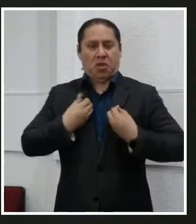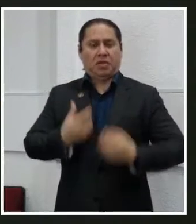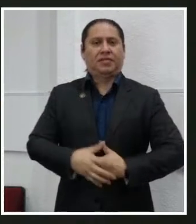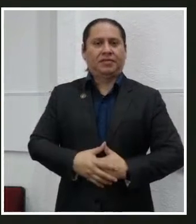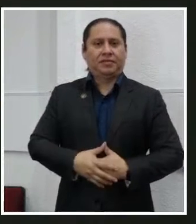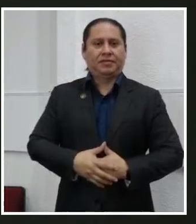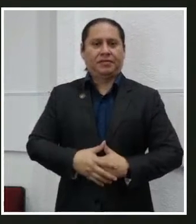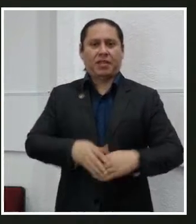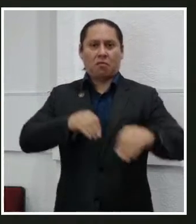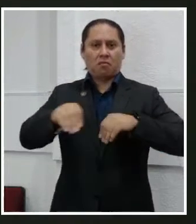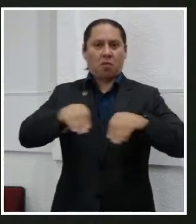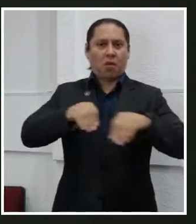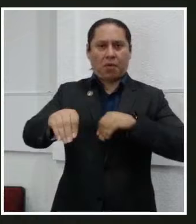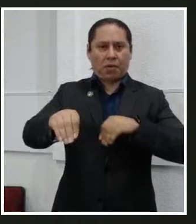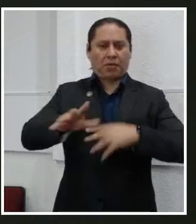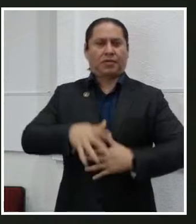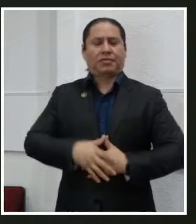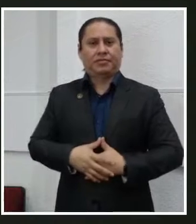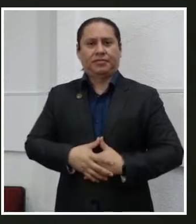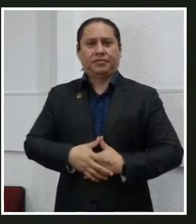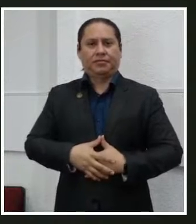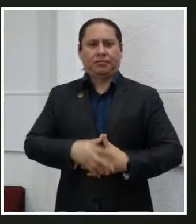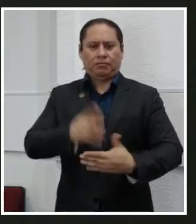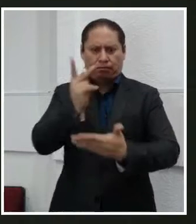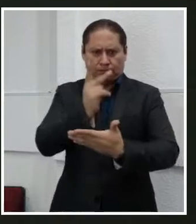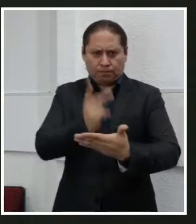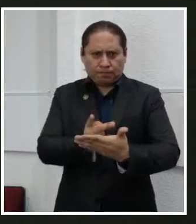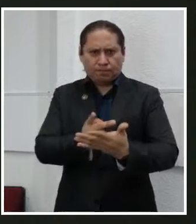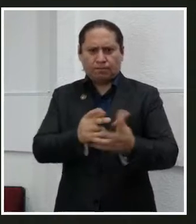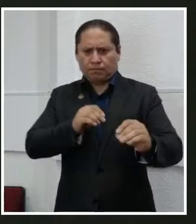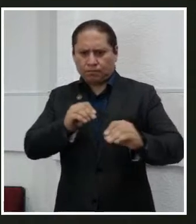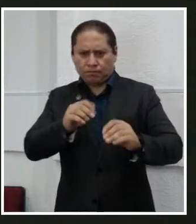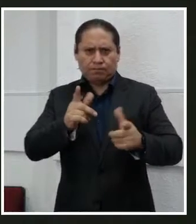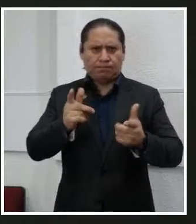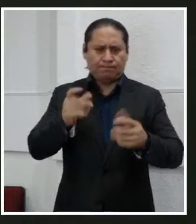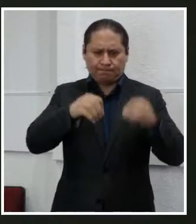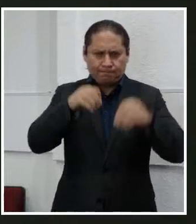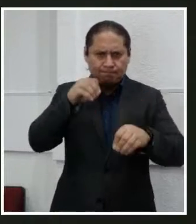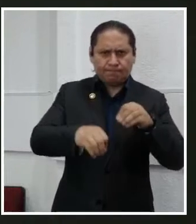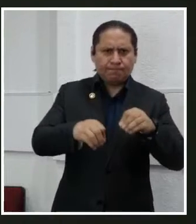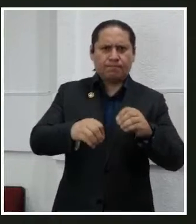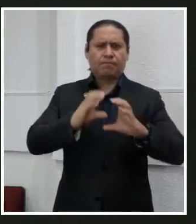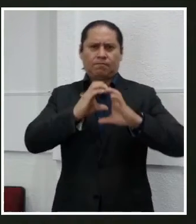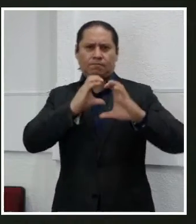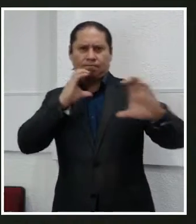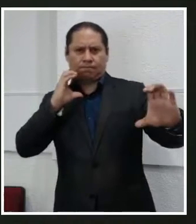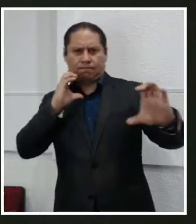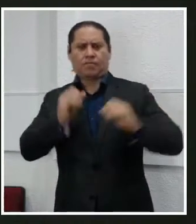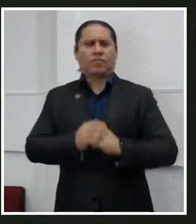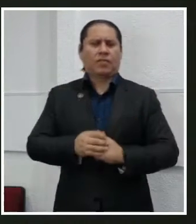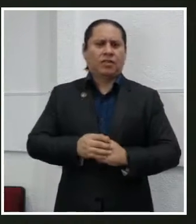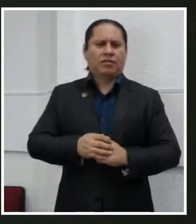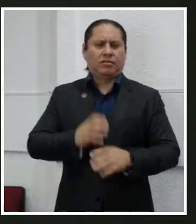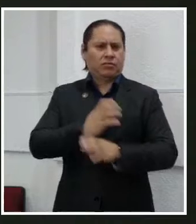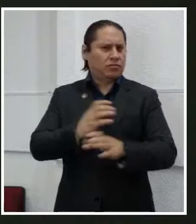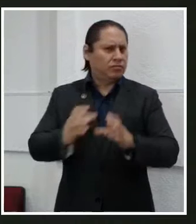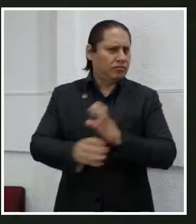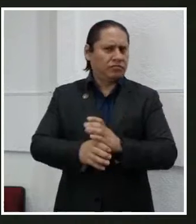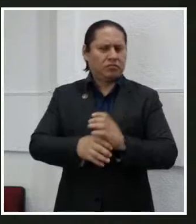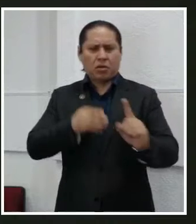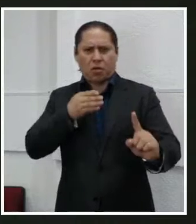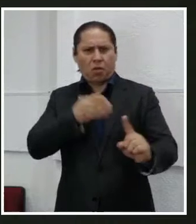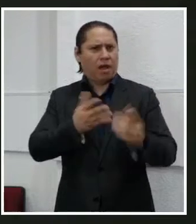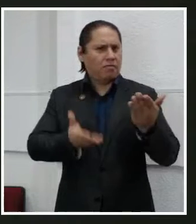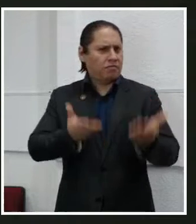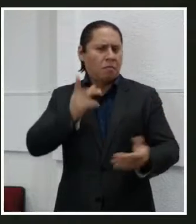mujeres. Movilidad, planificación del transporte urbano y rural con perspectiva